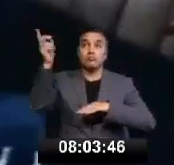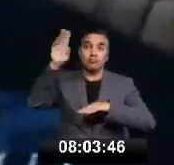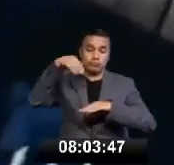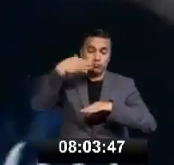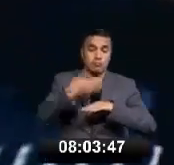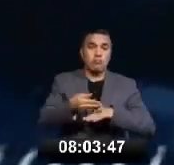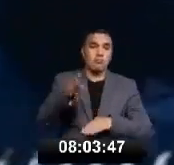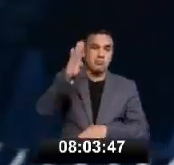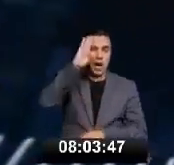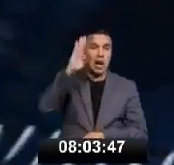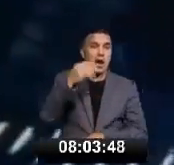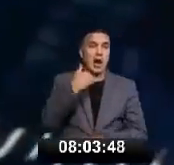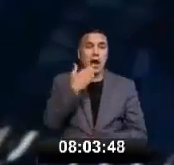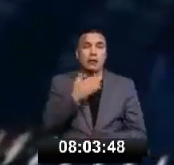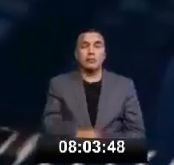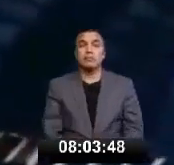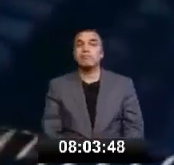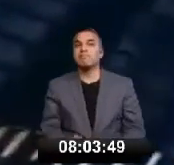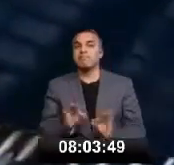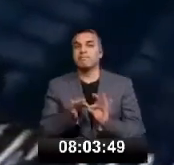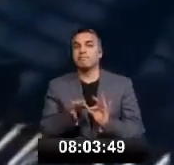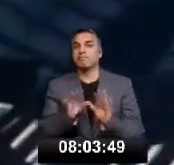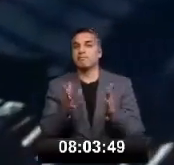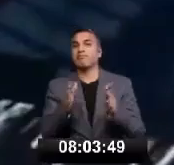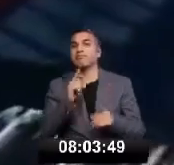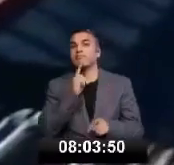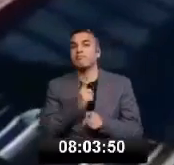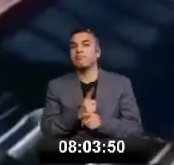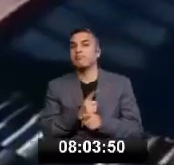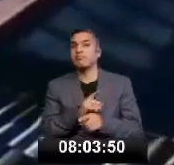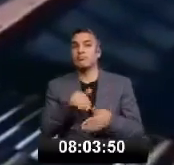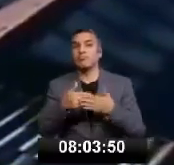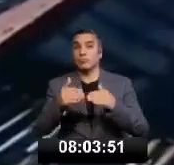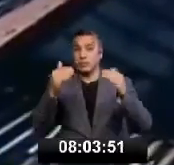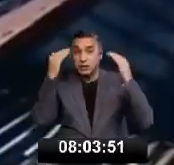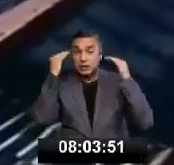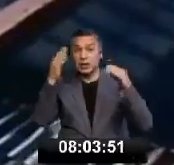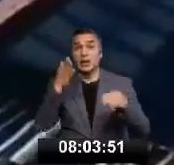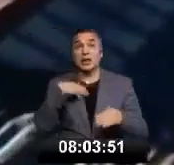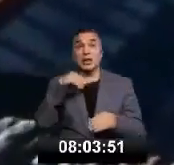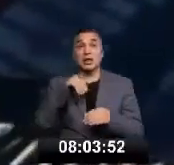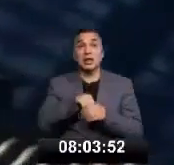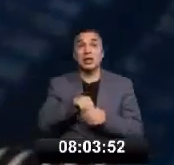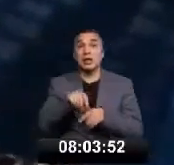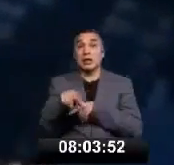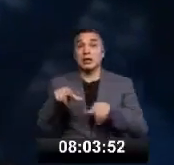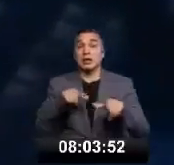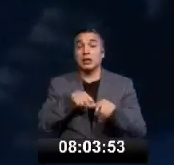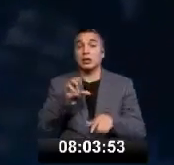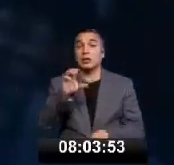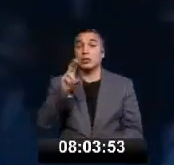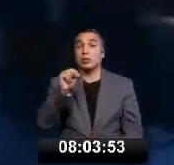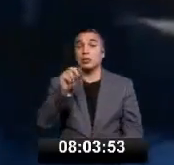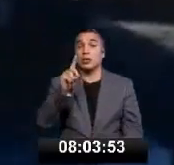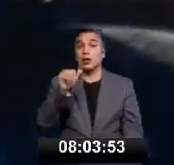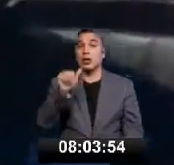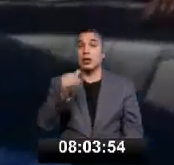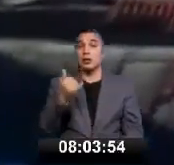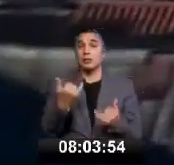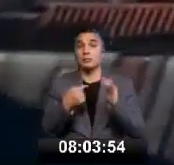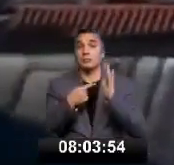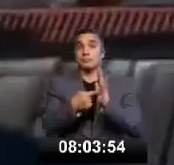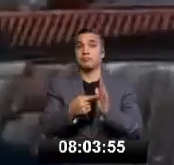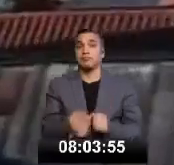daño. Lamentablemente no se ha hecho mantenimiento, como ustedes pueden observar, todos los techos que están en la parte del Cumandá. Acá vamos a ver en